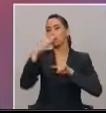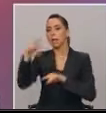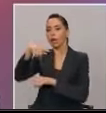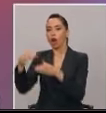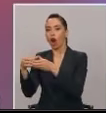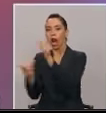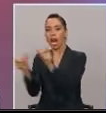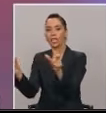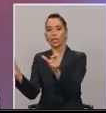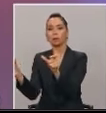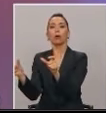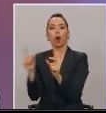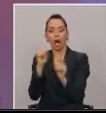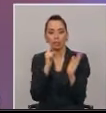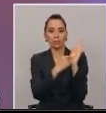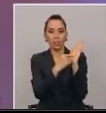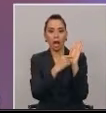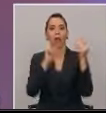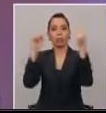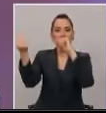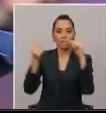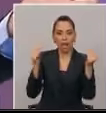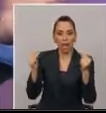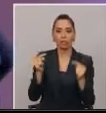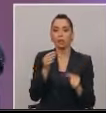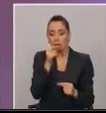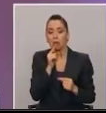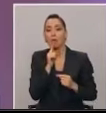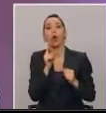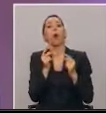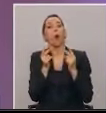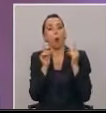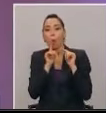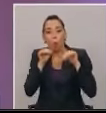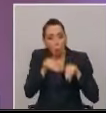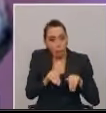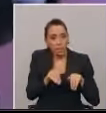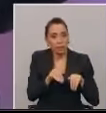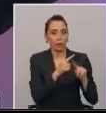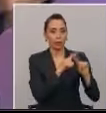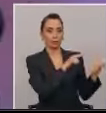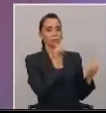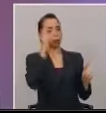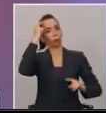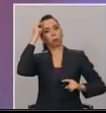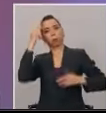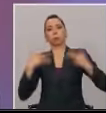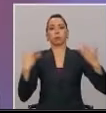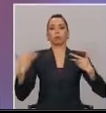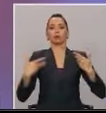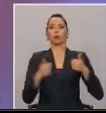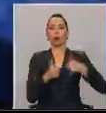ahí reconocidos en los demás foros, están ahí en los debates. Lo digo en humildad, y a diferencia de usted, yo no presumo que ninguno de